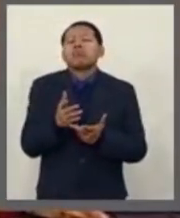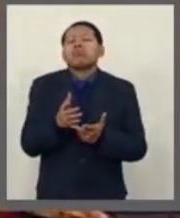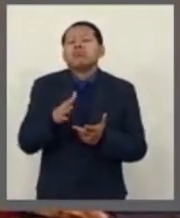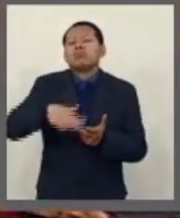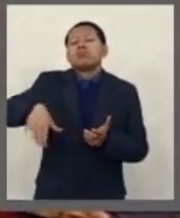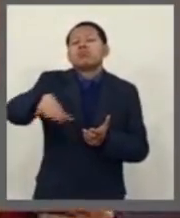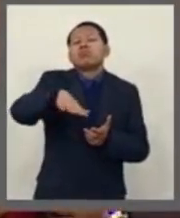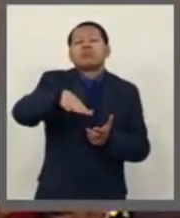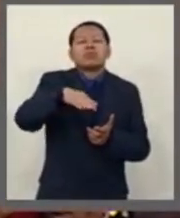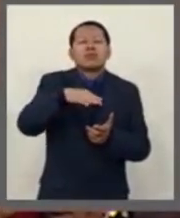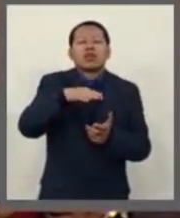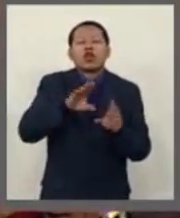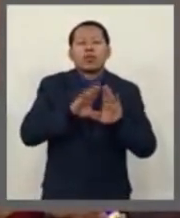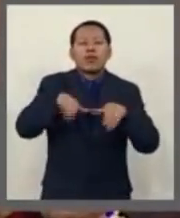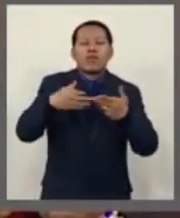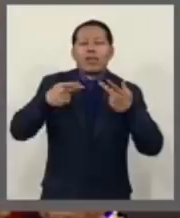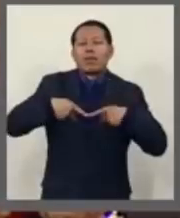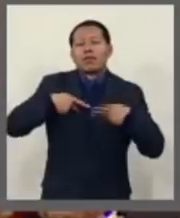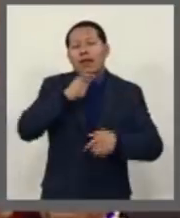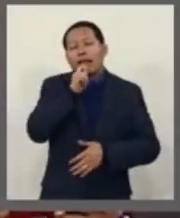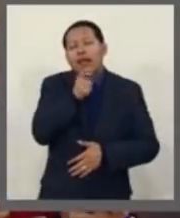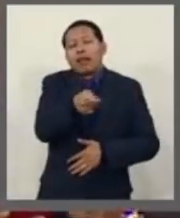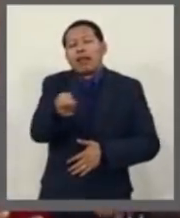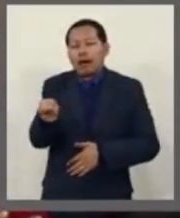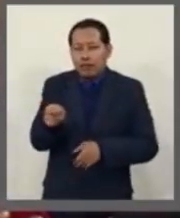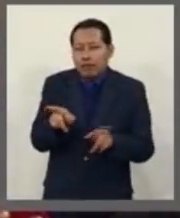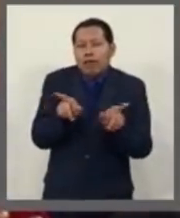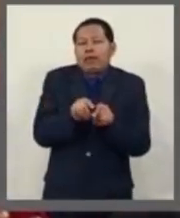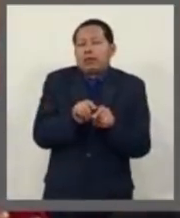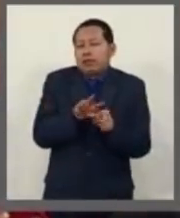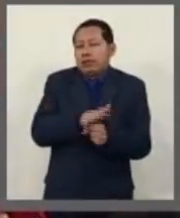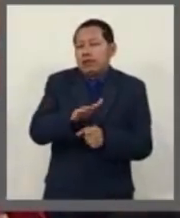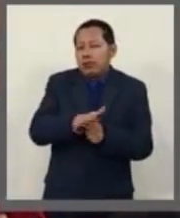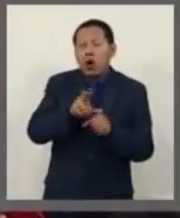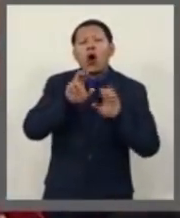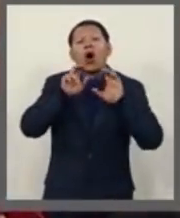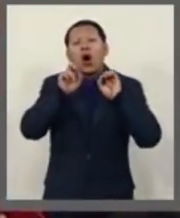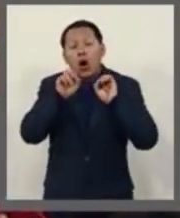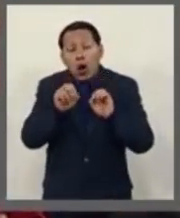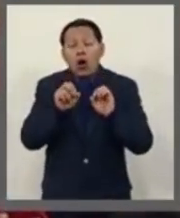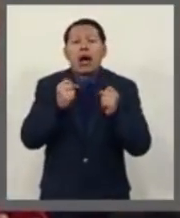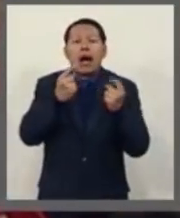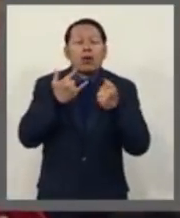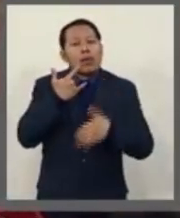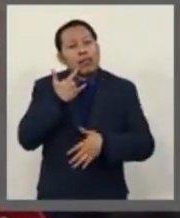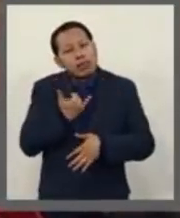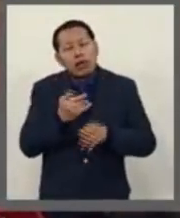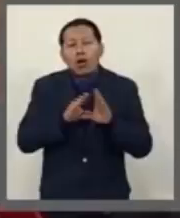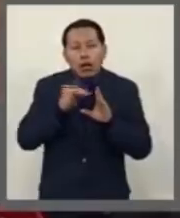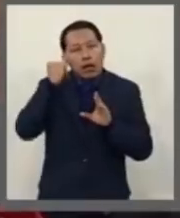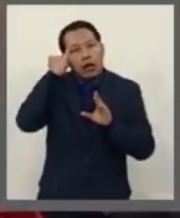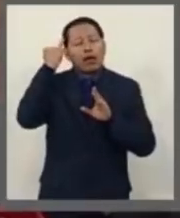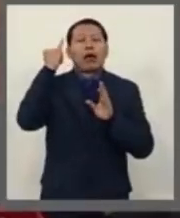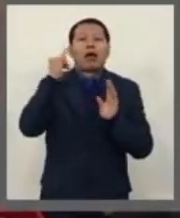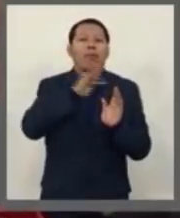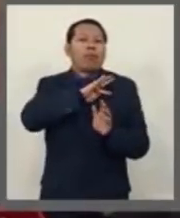insisto no se cree contentillo para satisfacer a un sector de la opinión pública o el